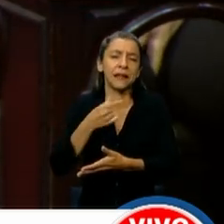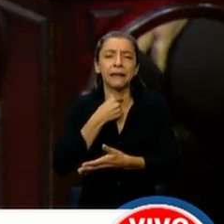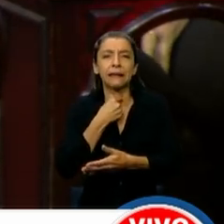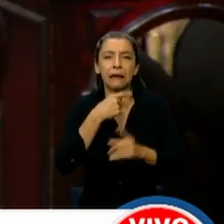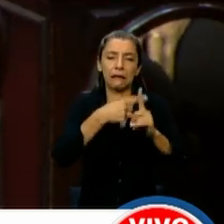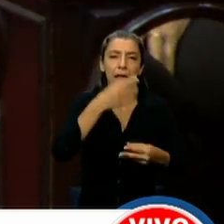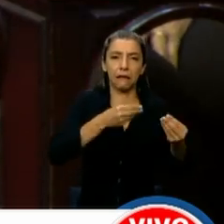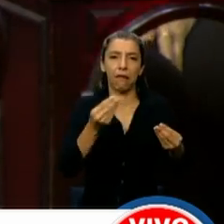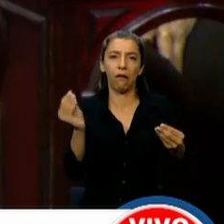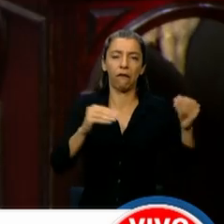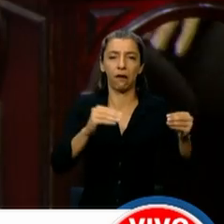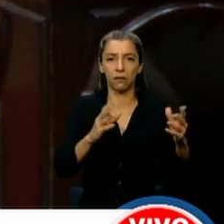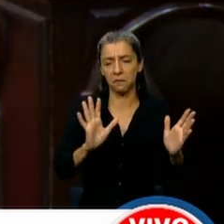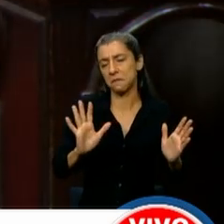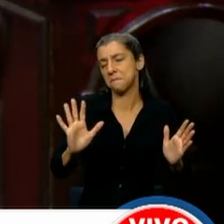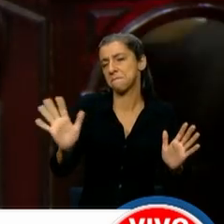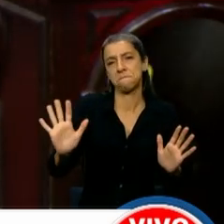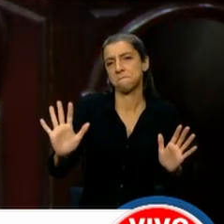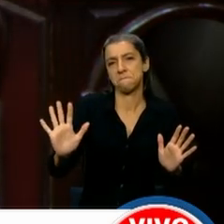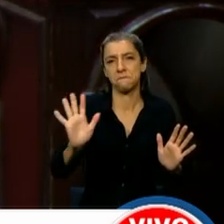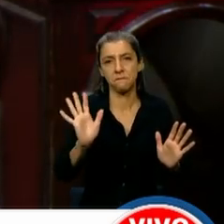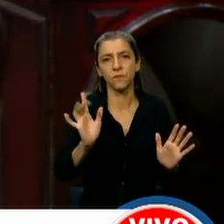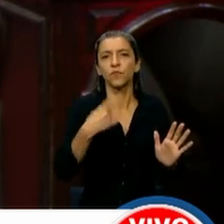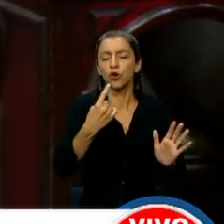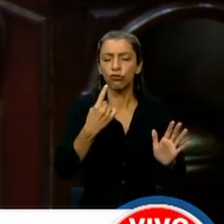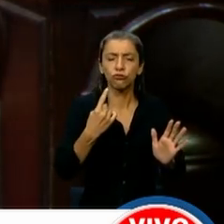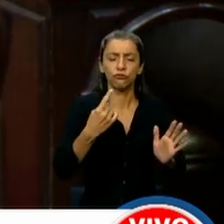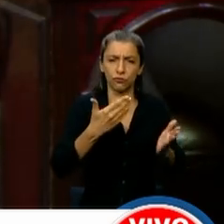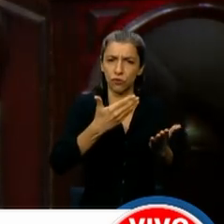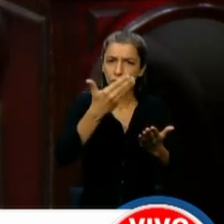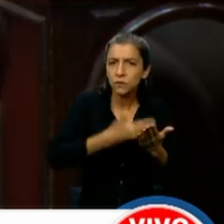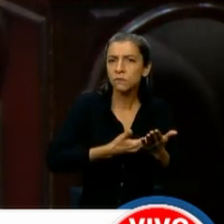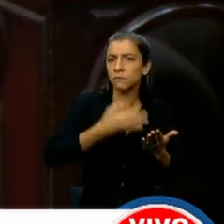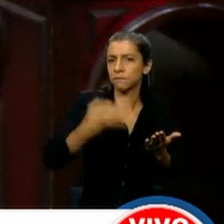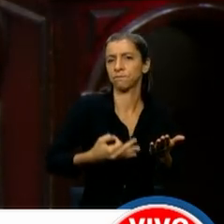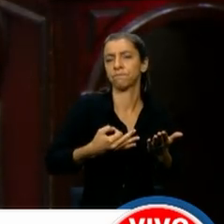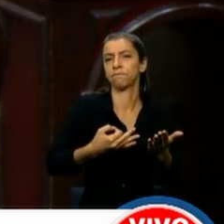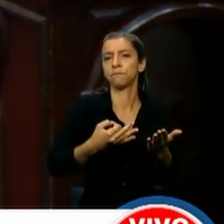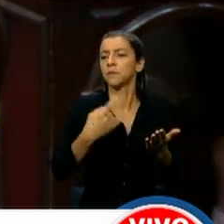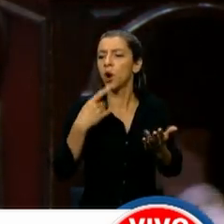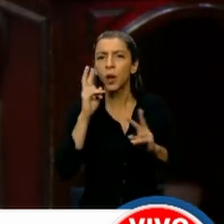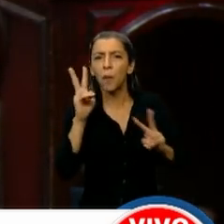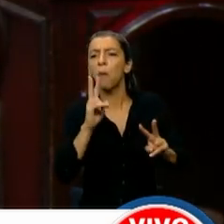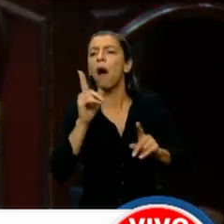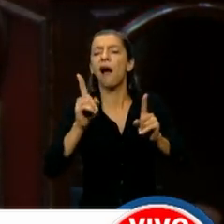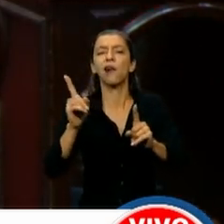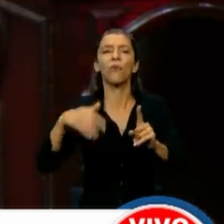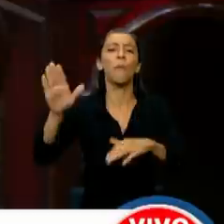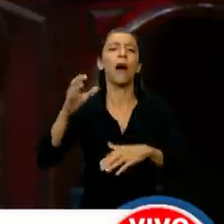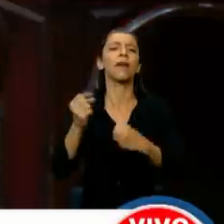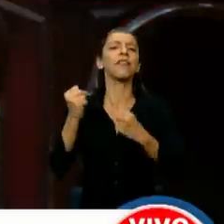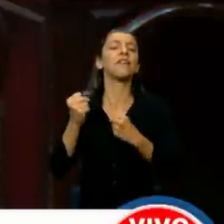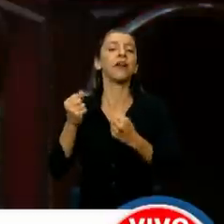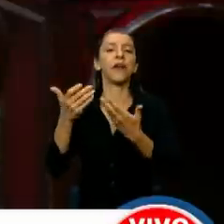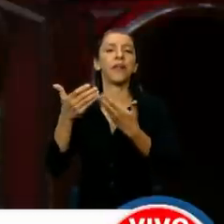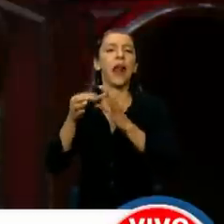el maridaje que vemos consumado en este cuerpo entre algunos defensores del liberalismo más extremo